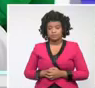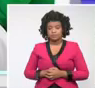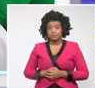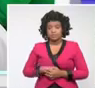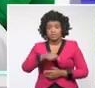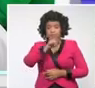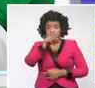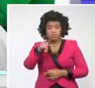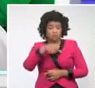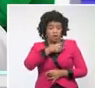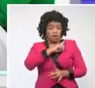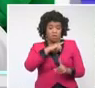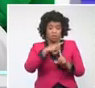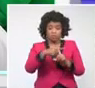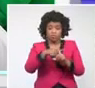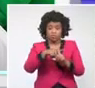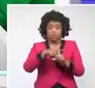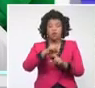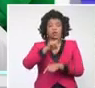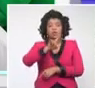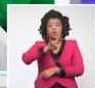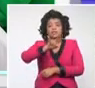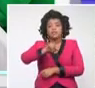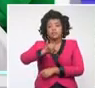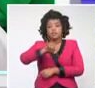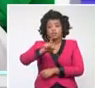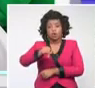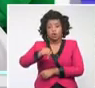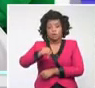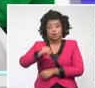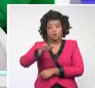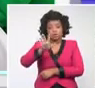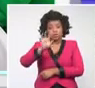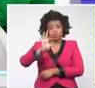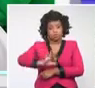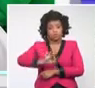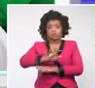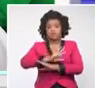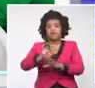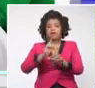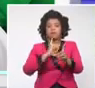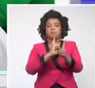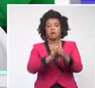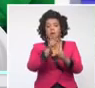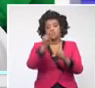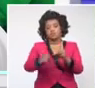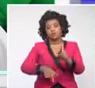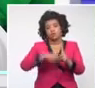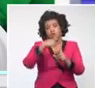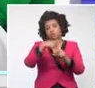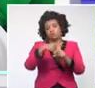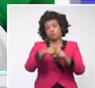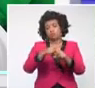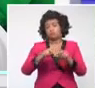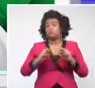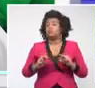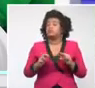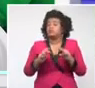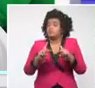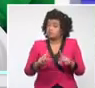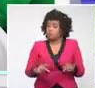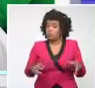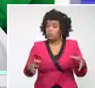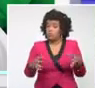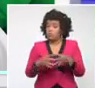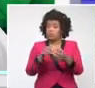ayer, contactos de casos confirmados ya previamente. Se reitera como el grupo de riesgo